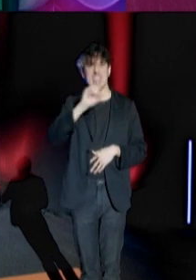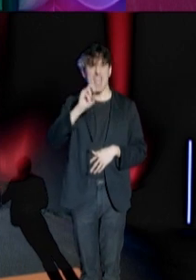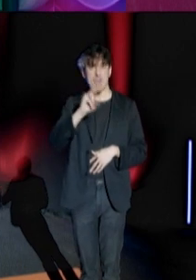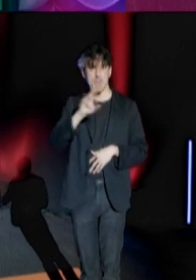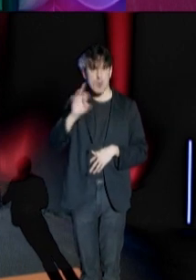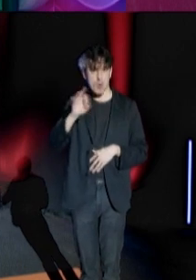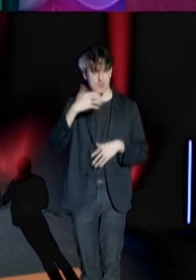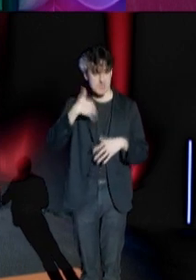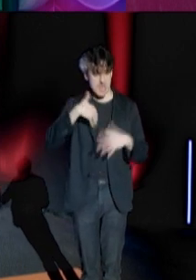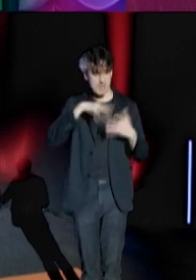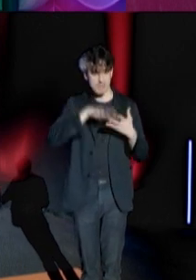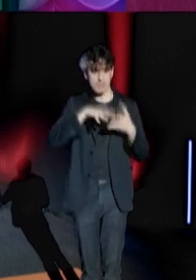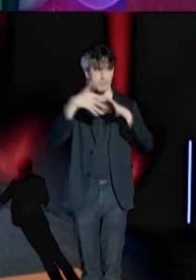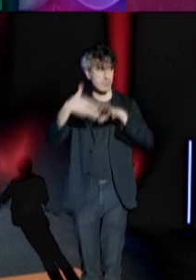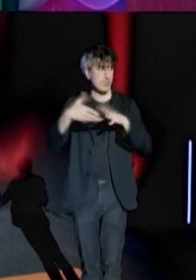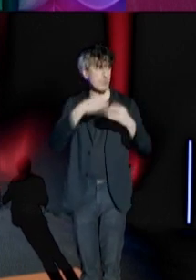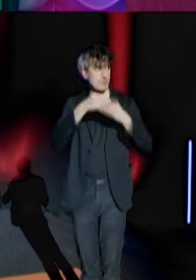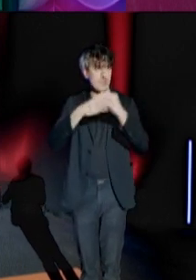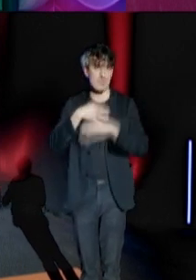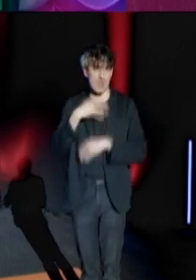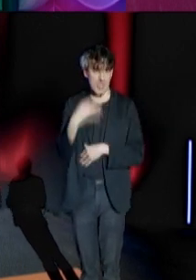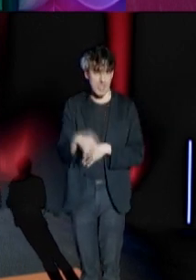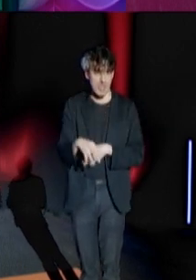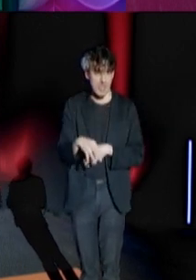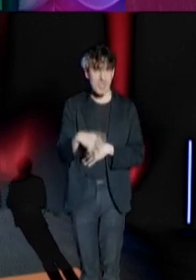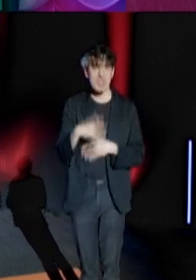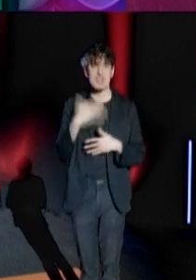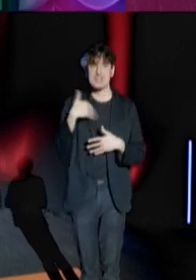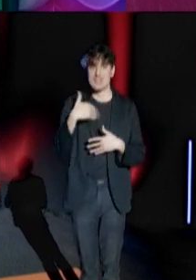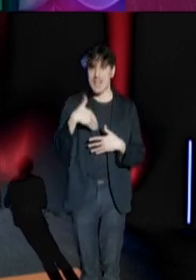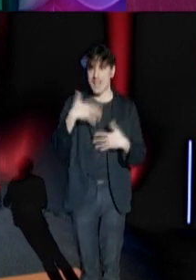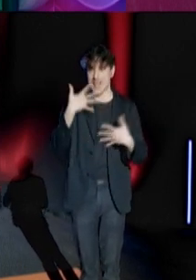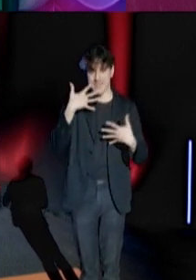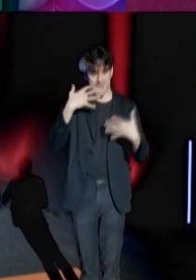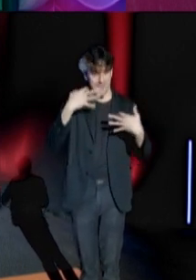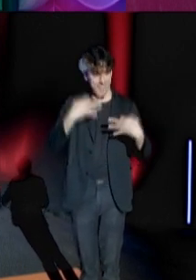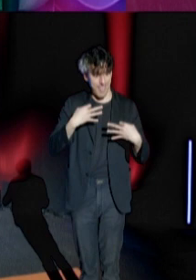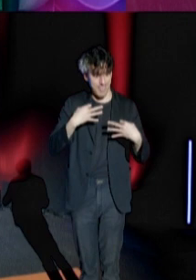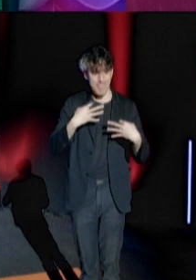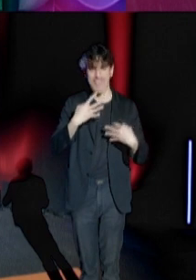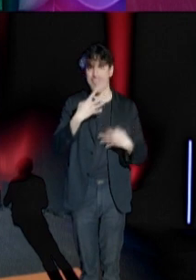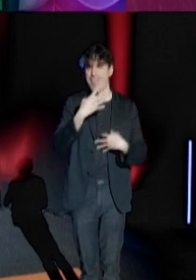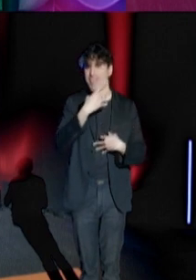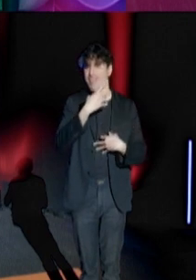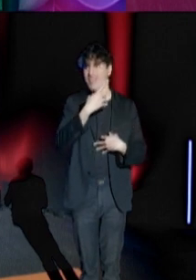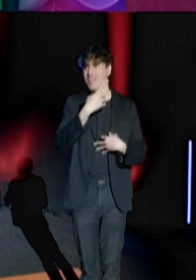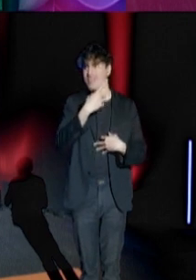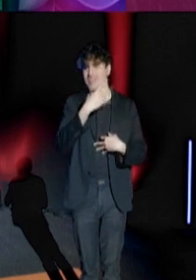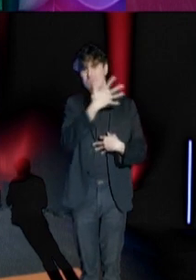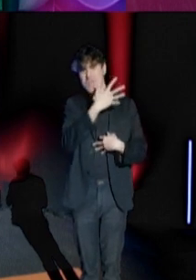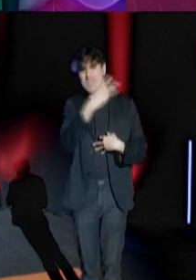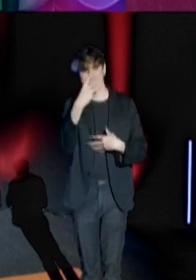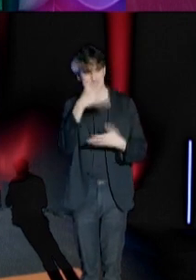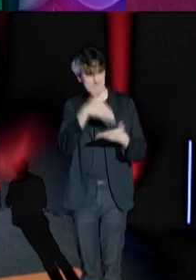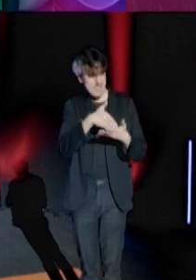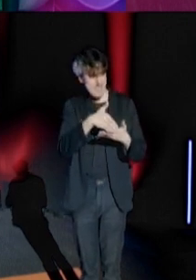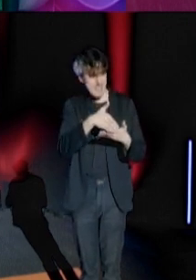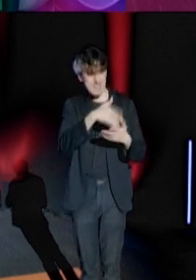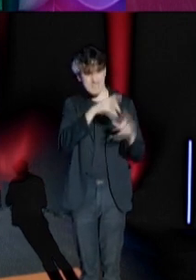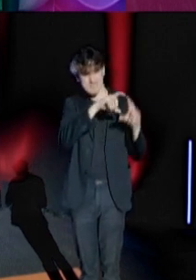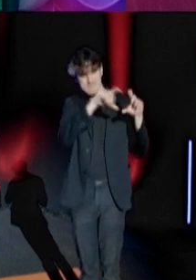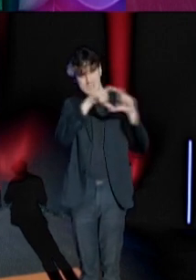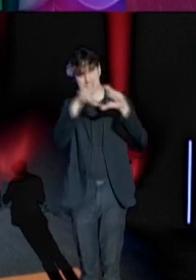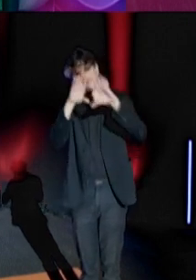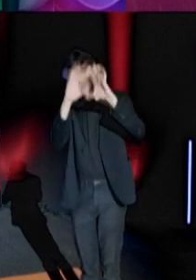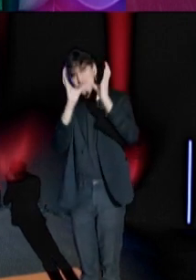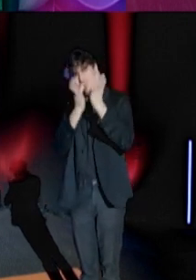medios no estamos llegando a un punto de realidad estamos hablando de más de 53,000 compañías a nivel mundial